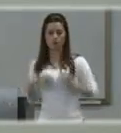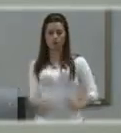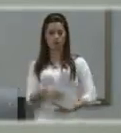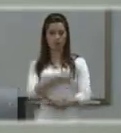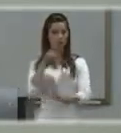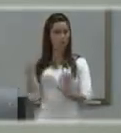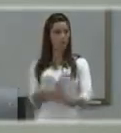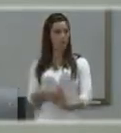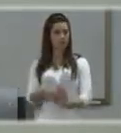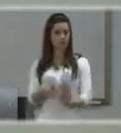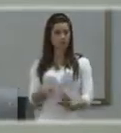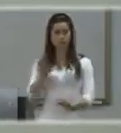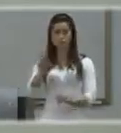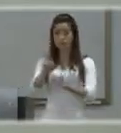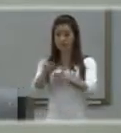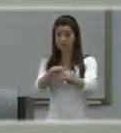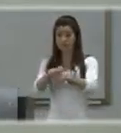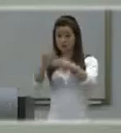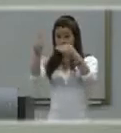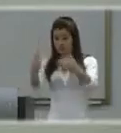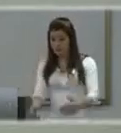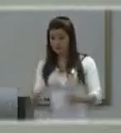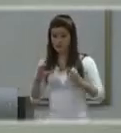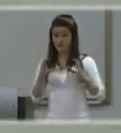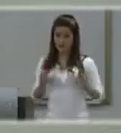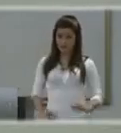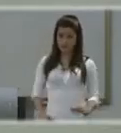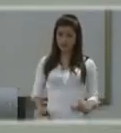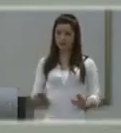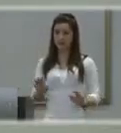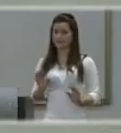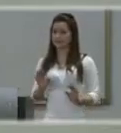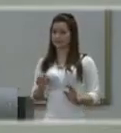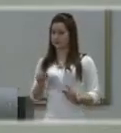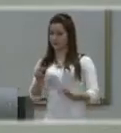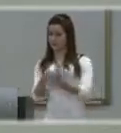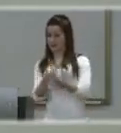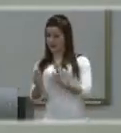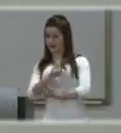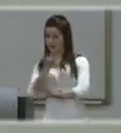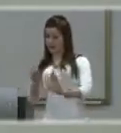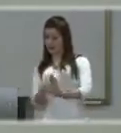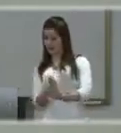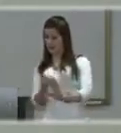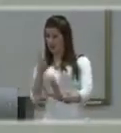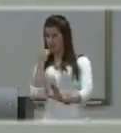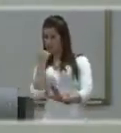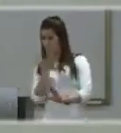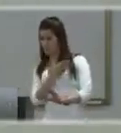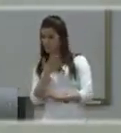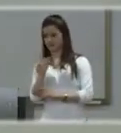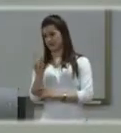significa que las personas con discapacidad, incluso física, se les cuestiona su habilidad de ejercer la paternidad y